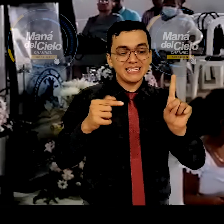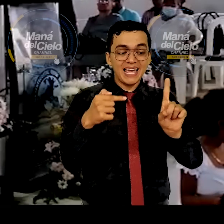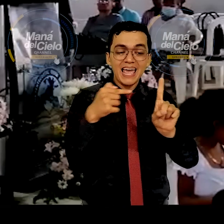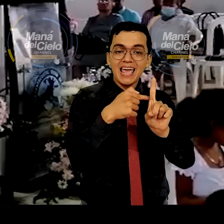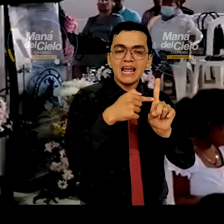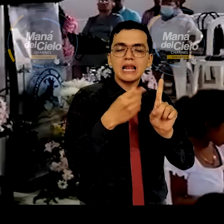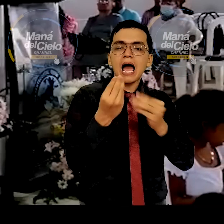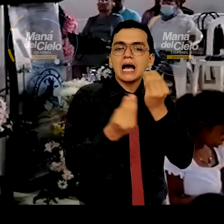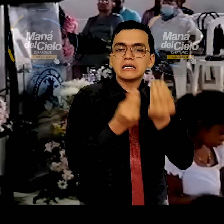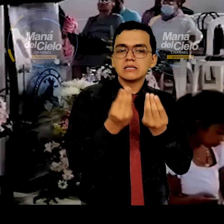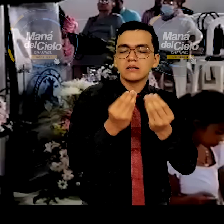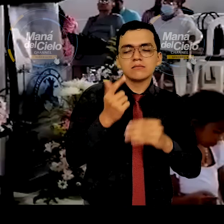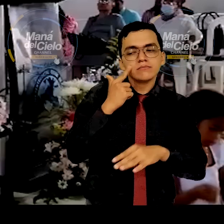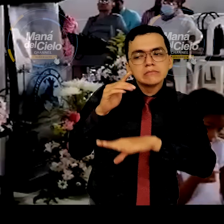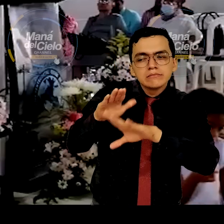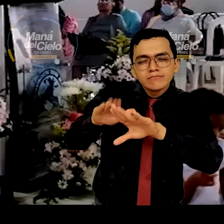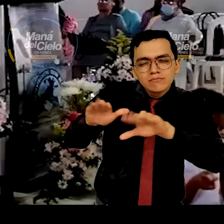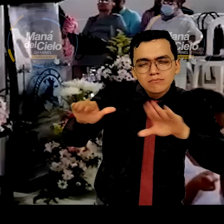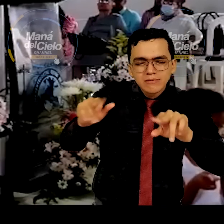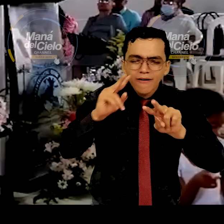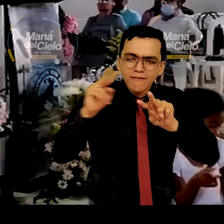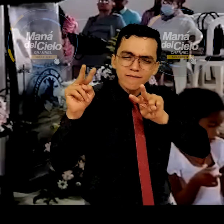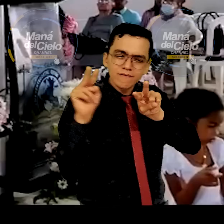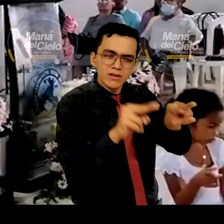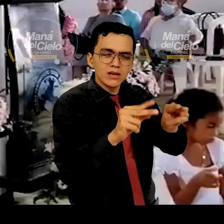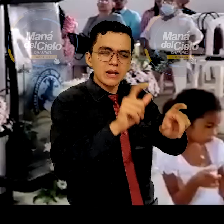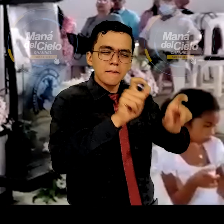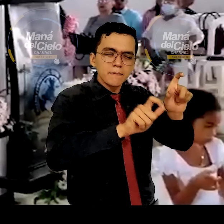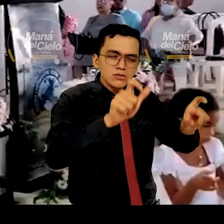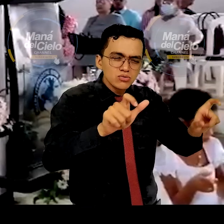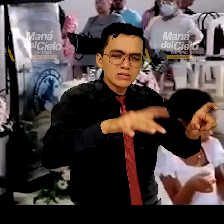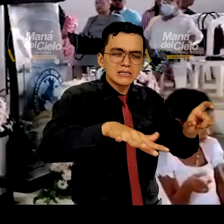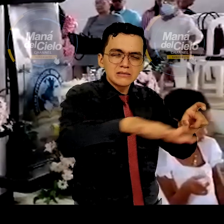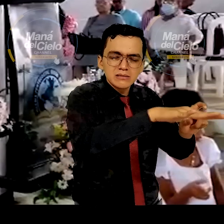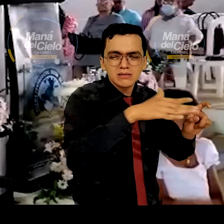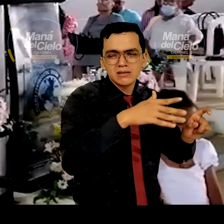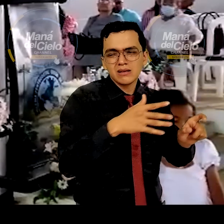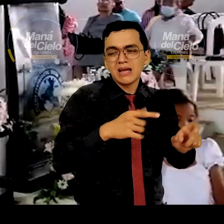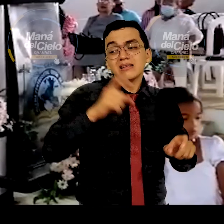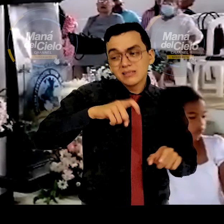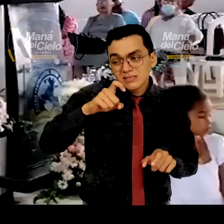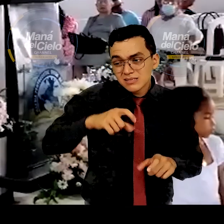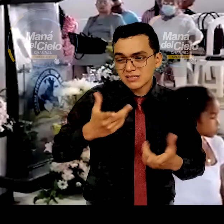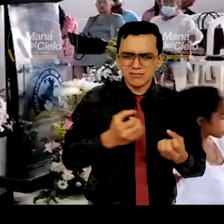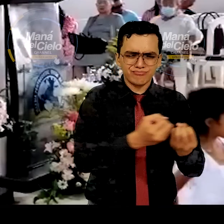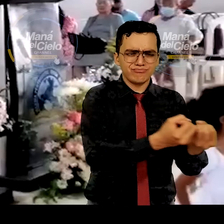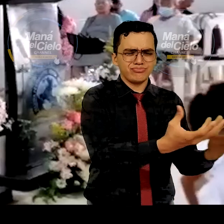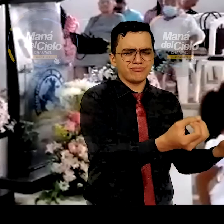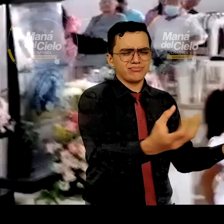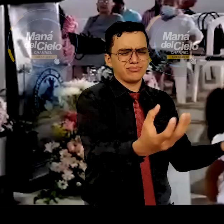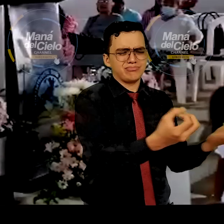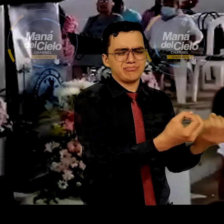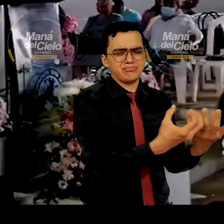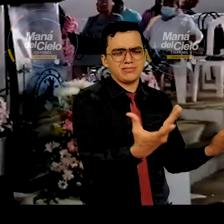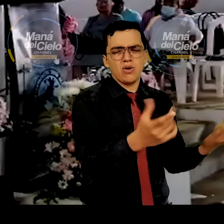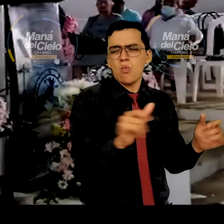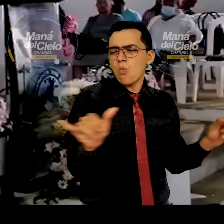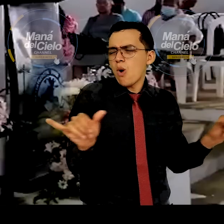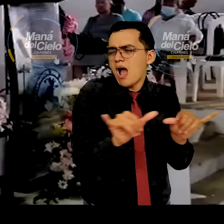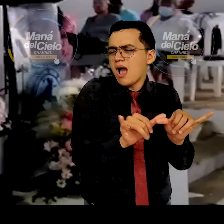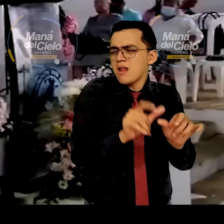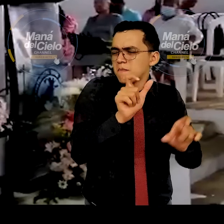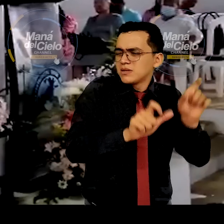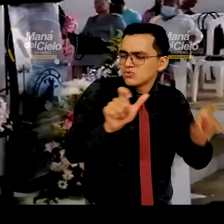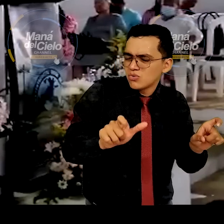ven que los campos están blancos para la siembra? Ellos